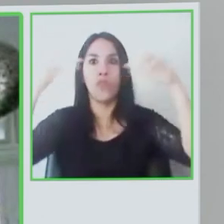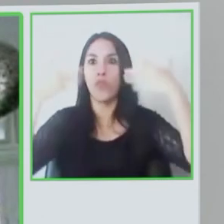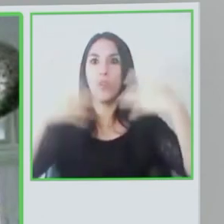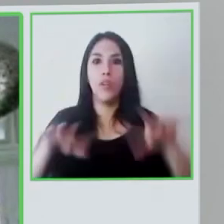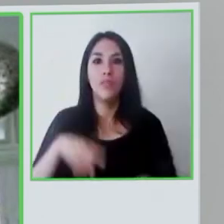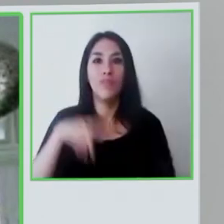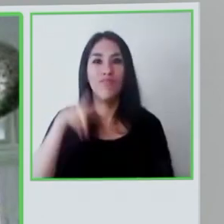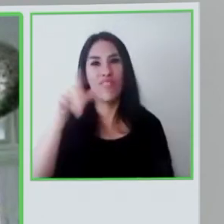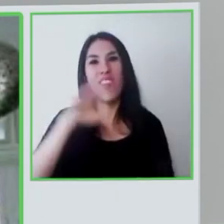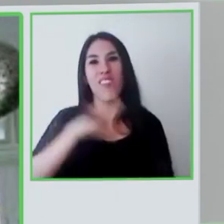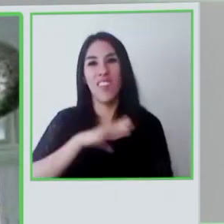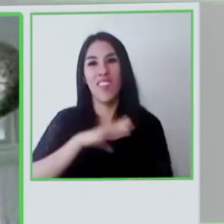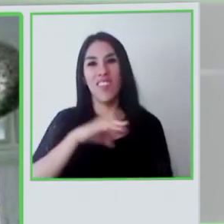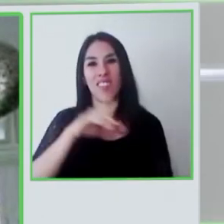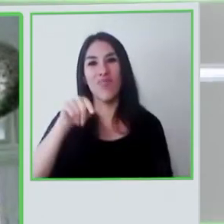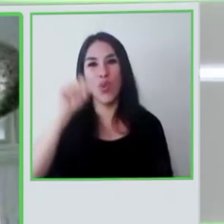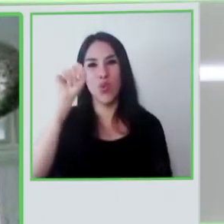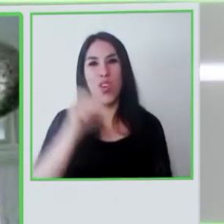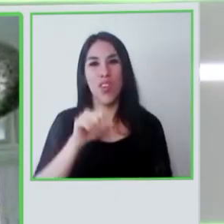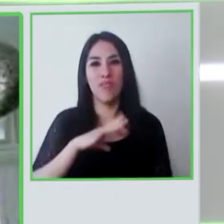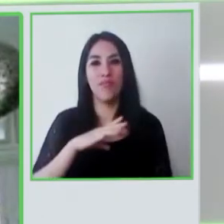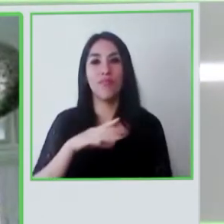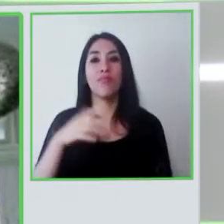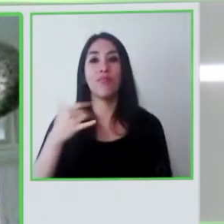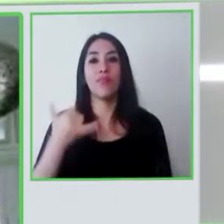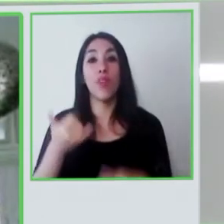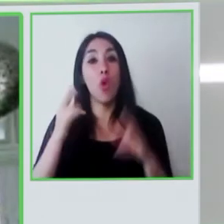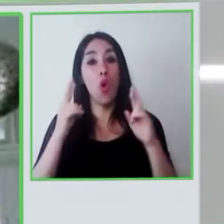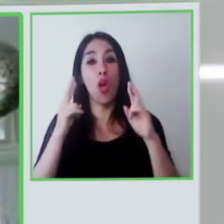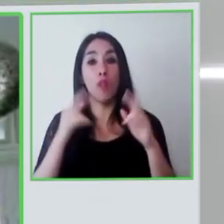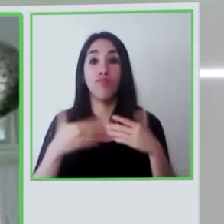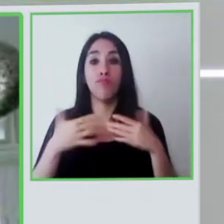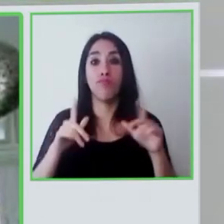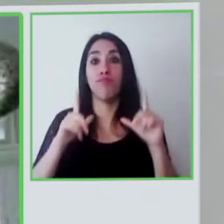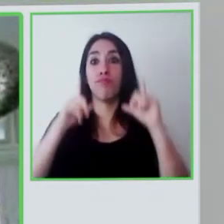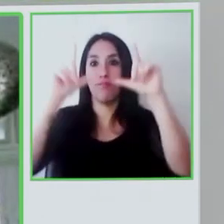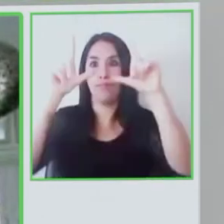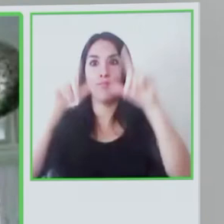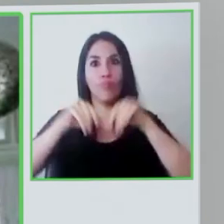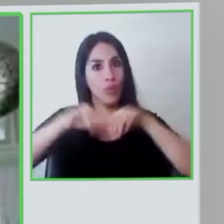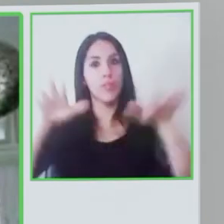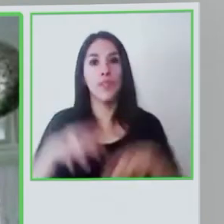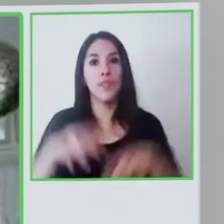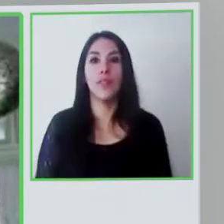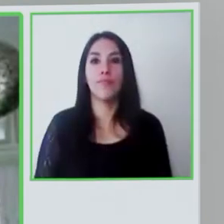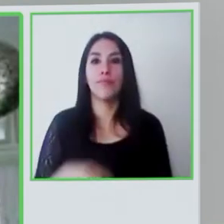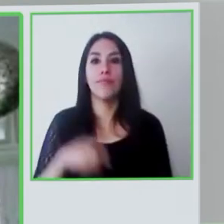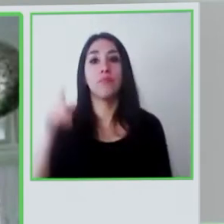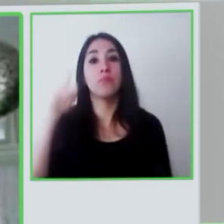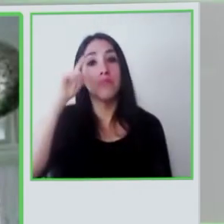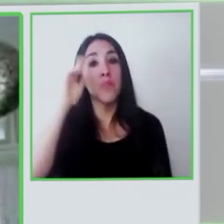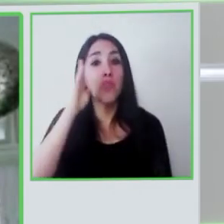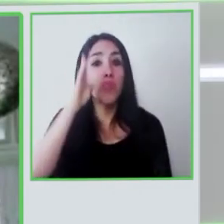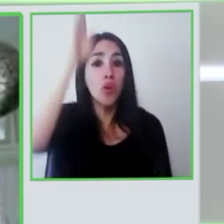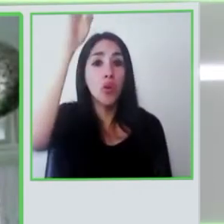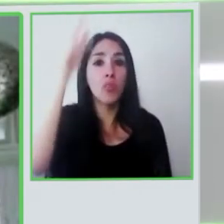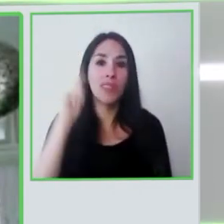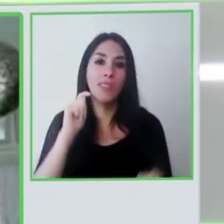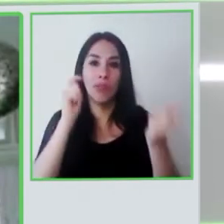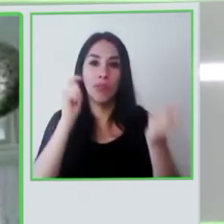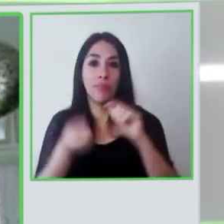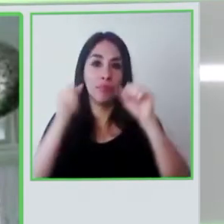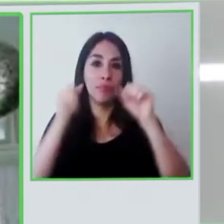gran aumento de esto como un vehículo para el cambio para que podamos empezar a ver